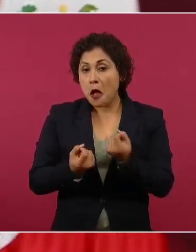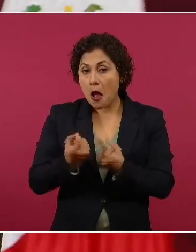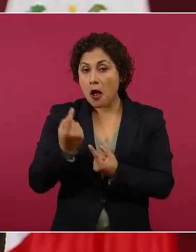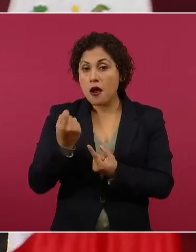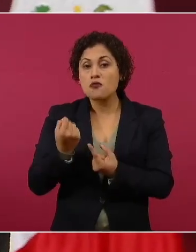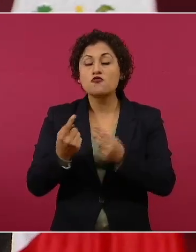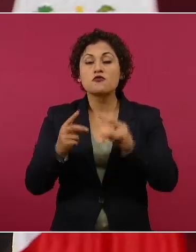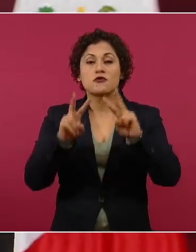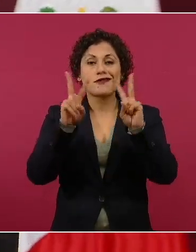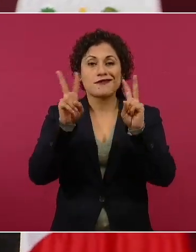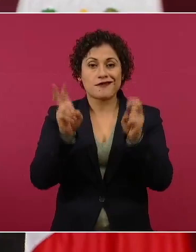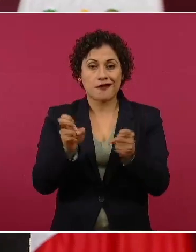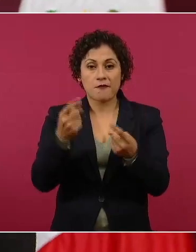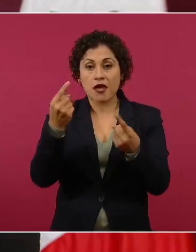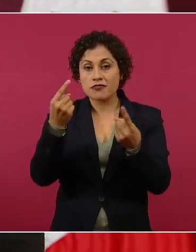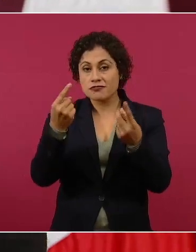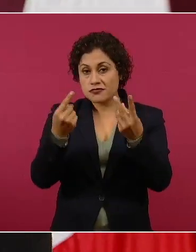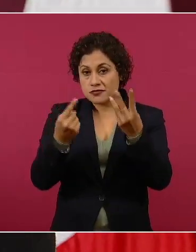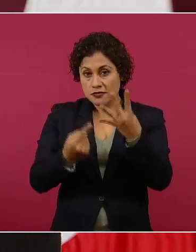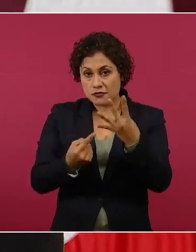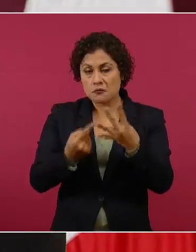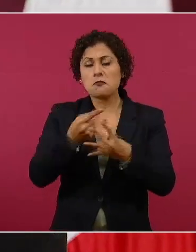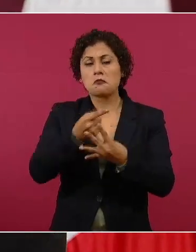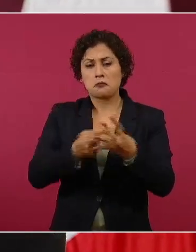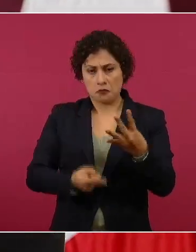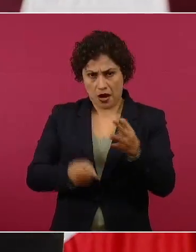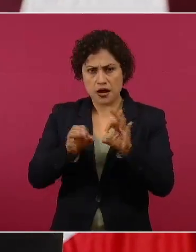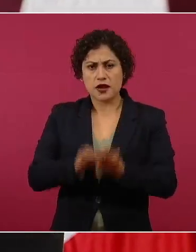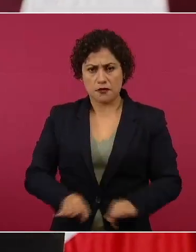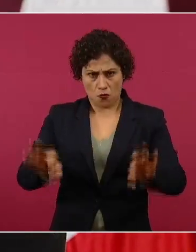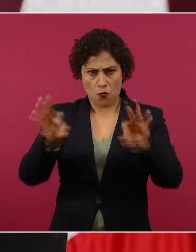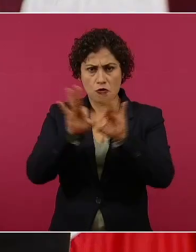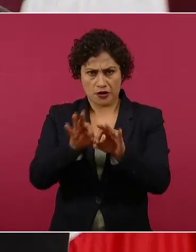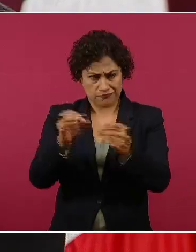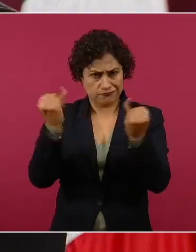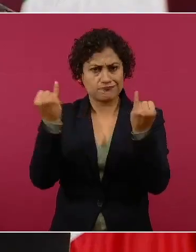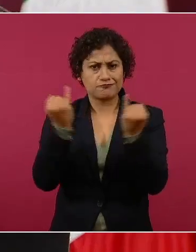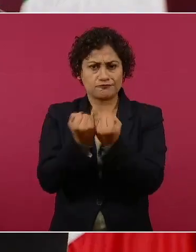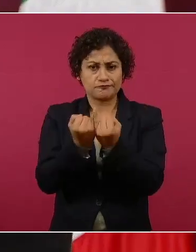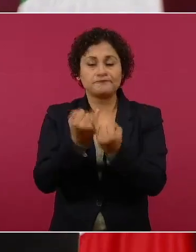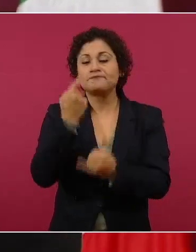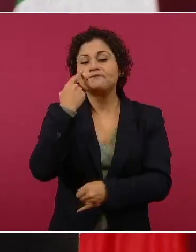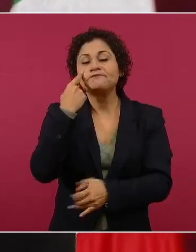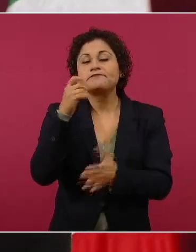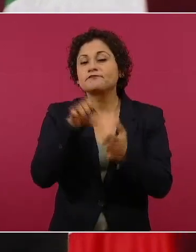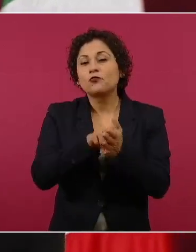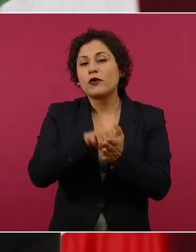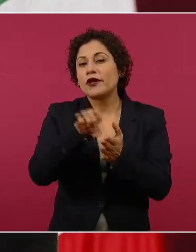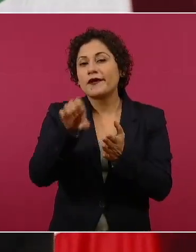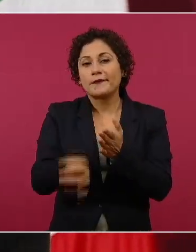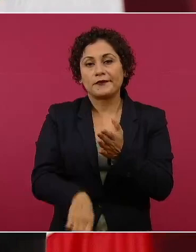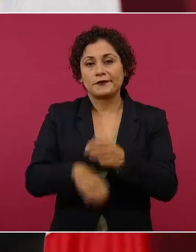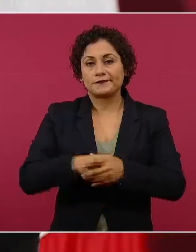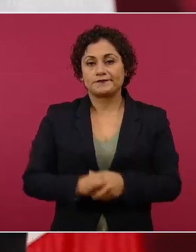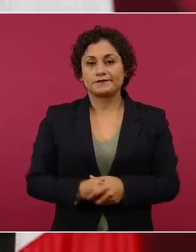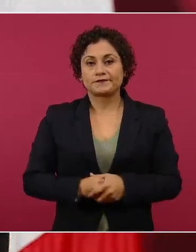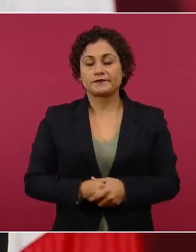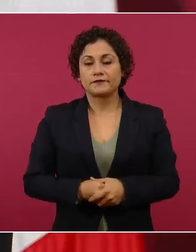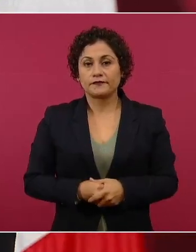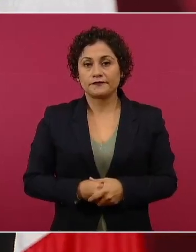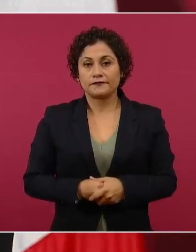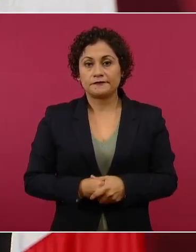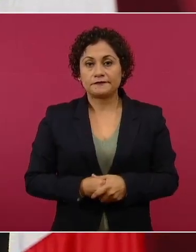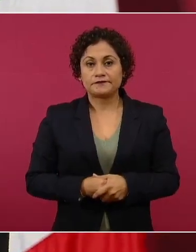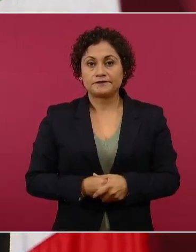asuntos que no dejan de ser importantes. Por ejemplo, el que